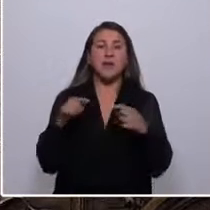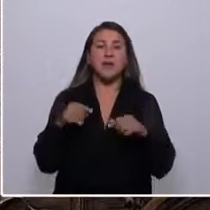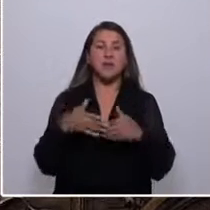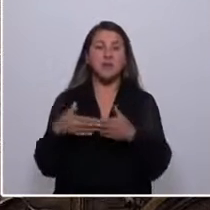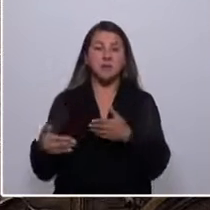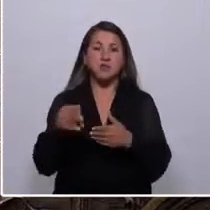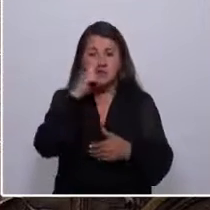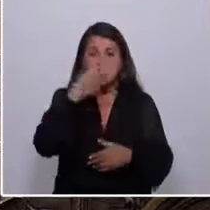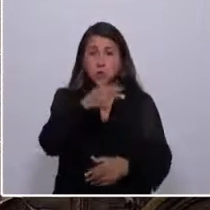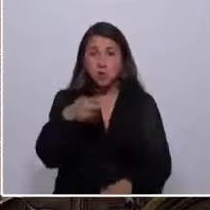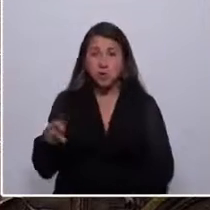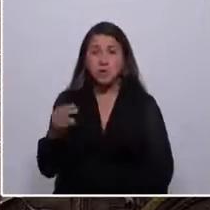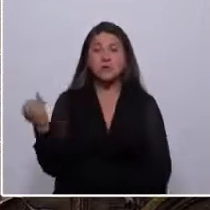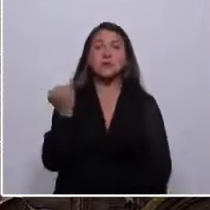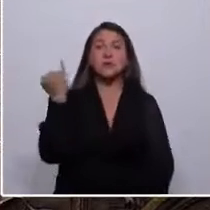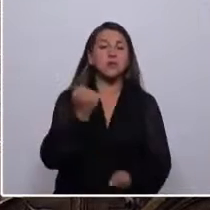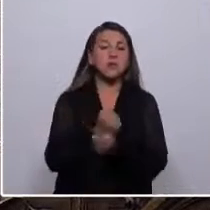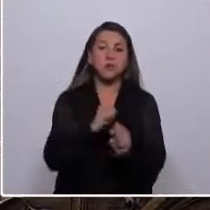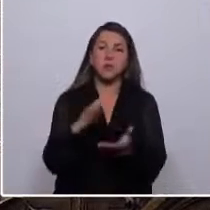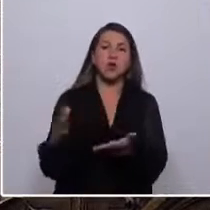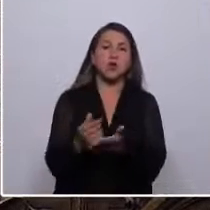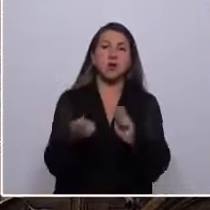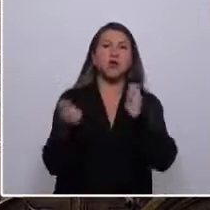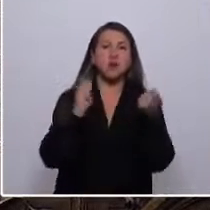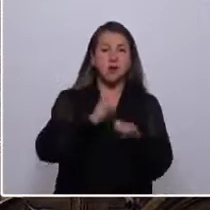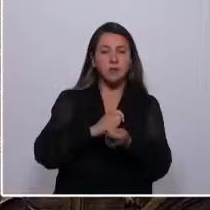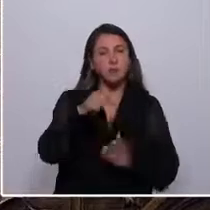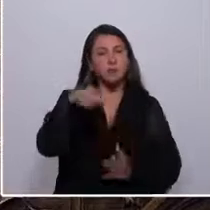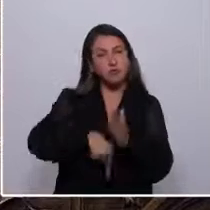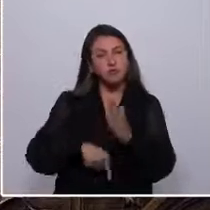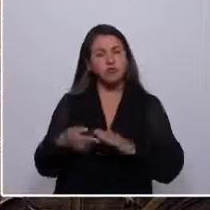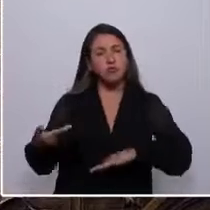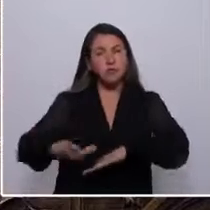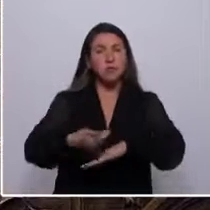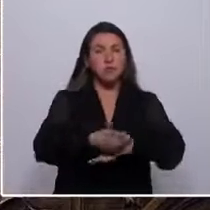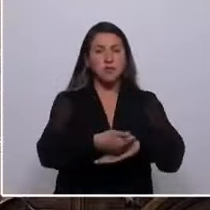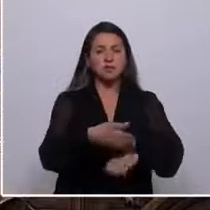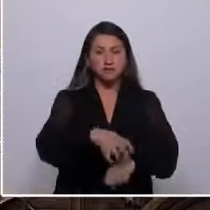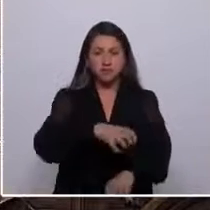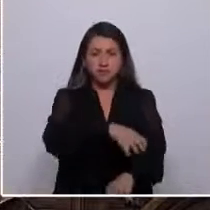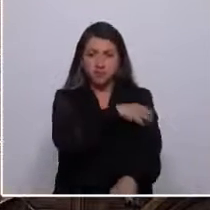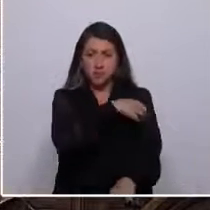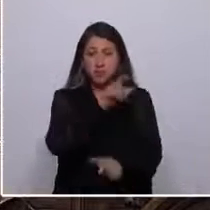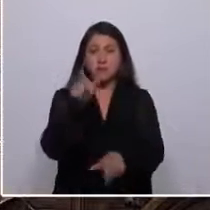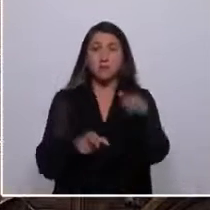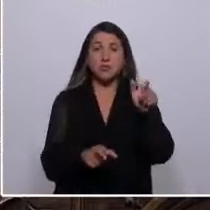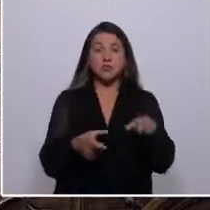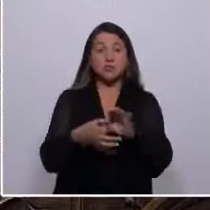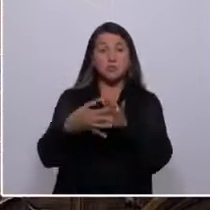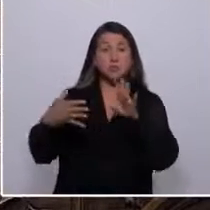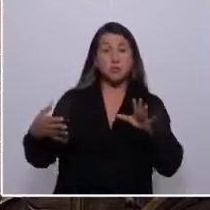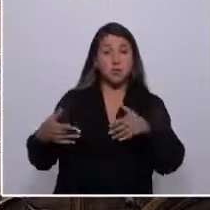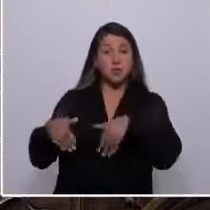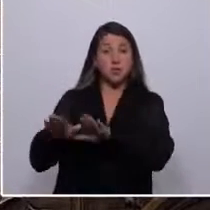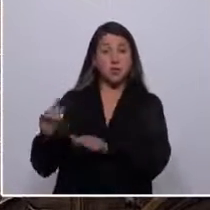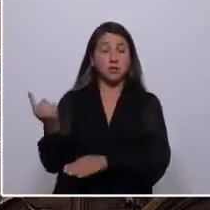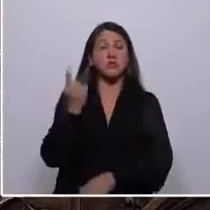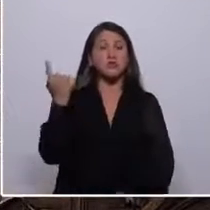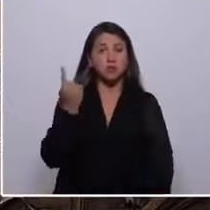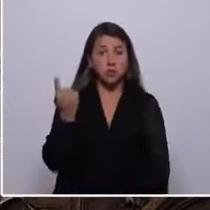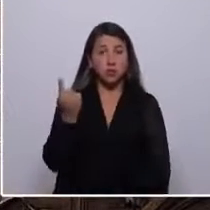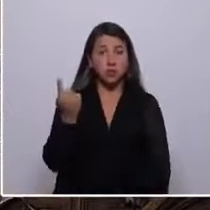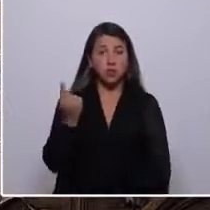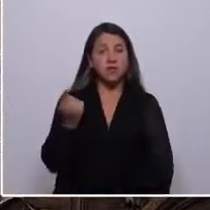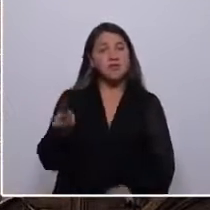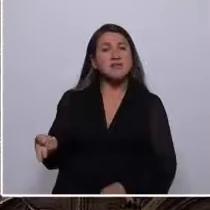ustedes, los independientes no vamos a poder lograr los cambios estructurales que demandan nuestros territorios. Si las personas nos sueltan, se va a repetir lo que se viene